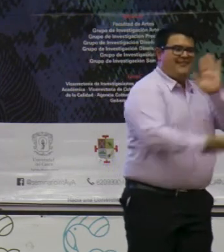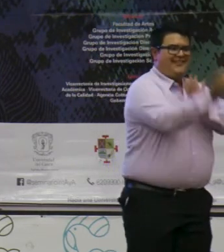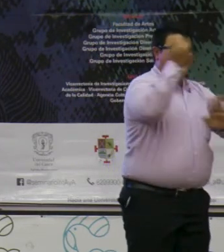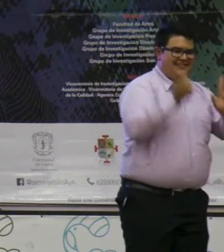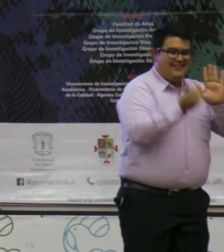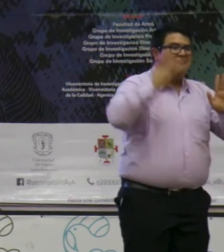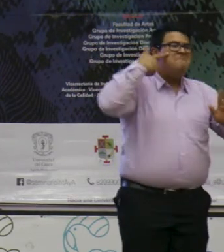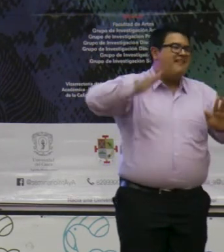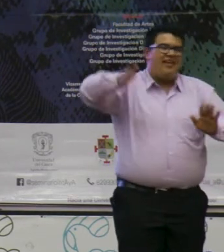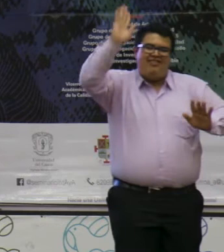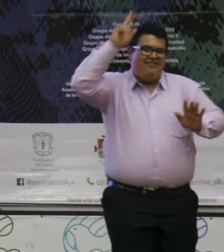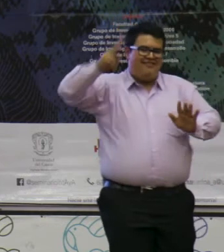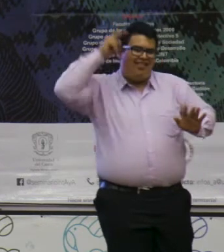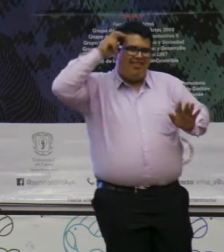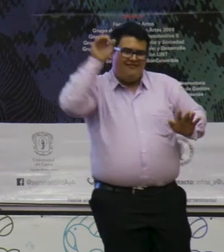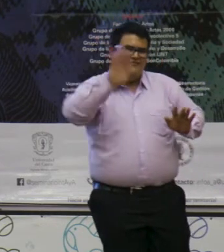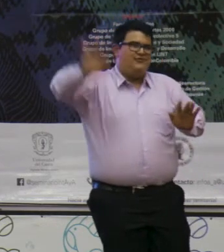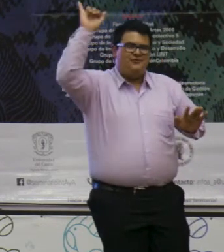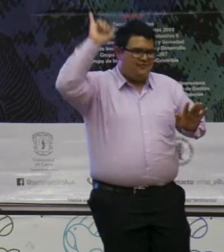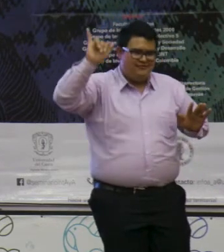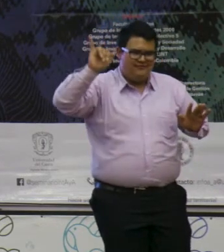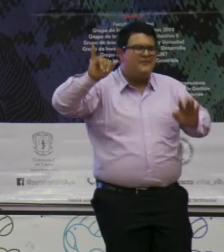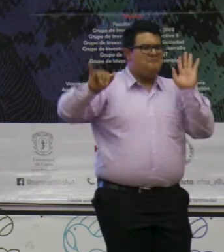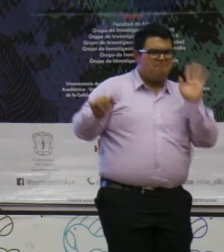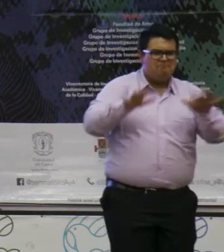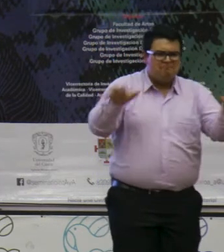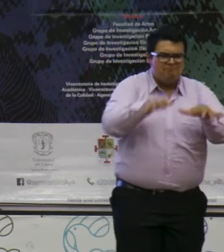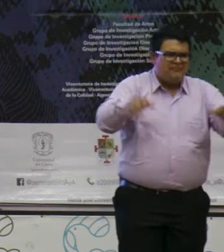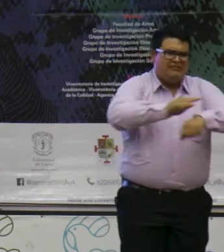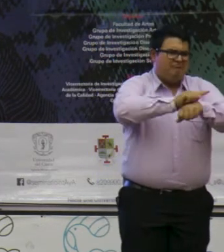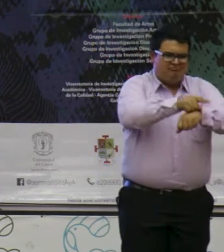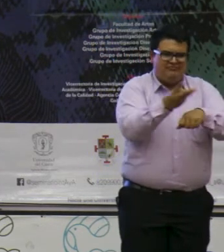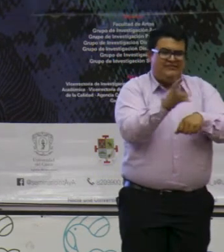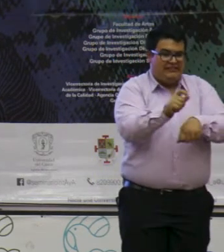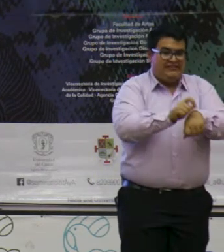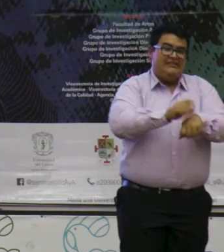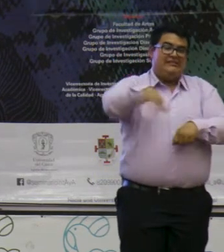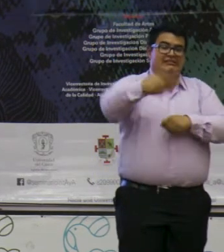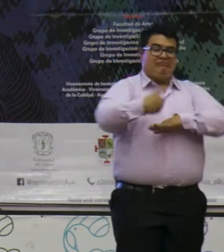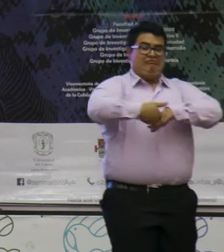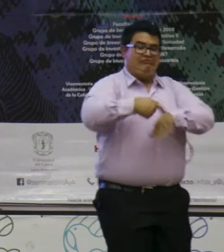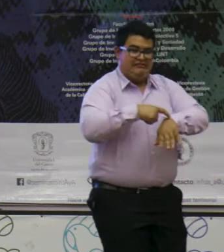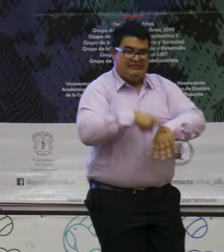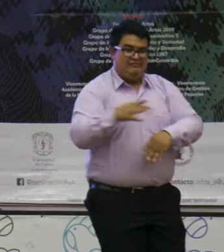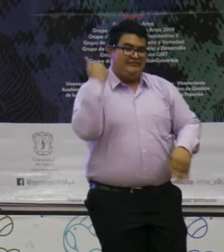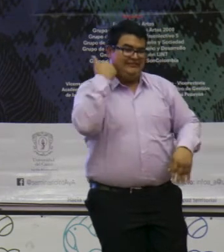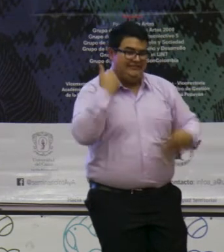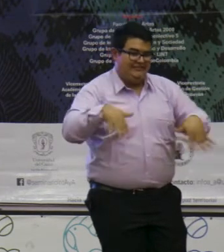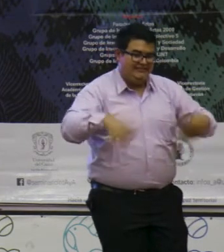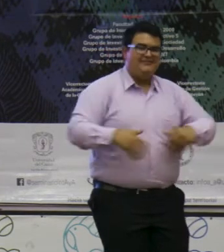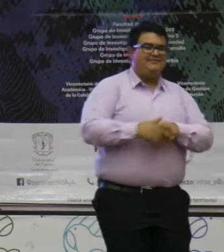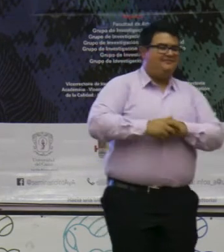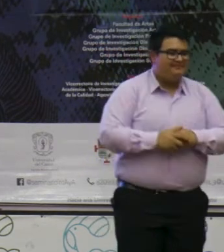muy teológica. Tratemos de pensar, les propongo hagamos un ejercicio de 30 segundos porque el tiempo me lo cobran, de cuáles